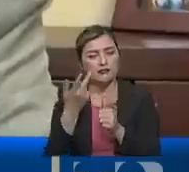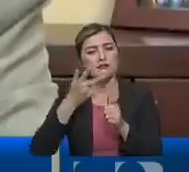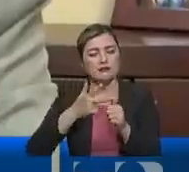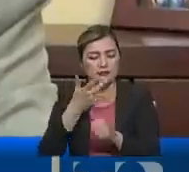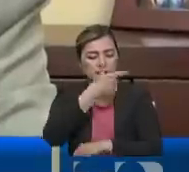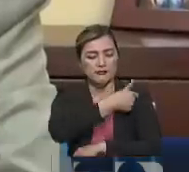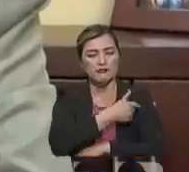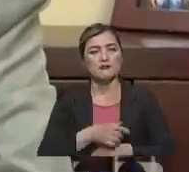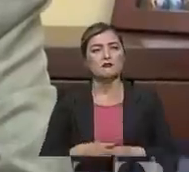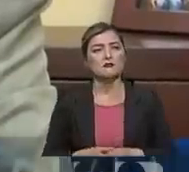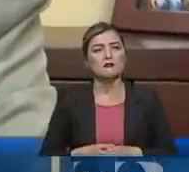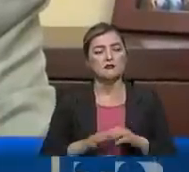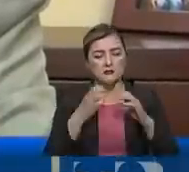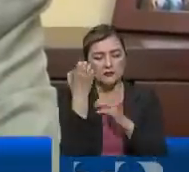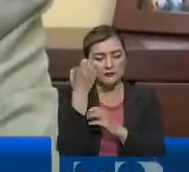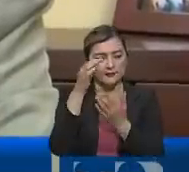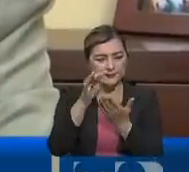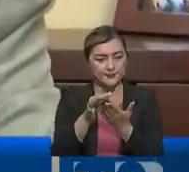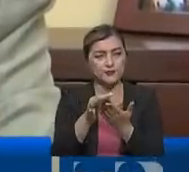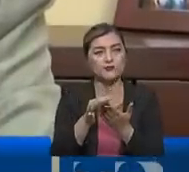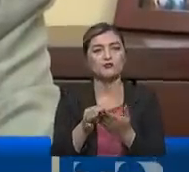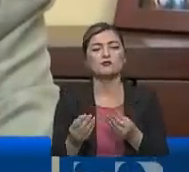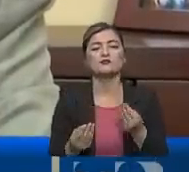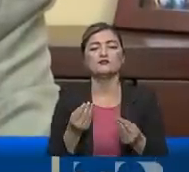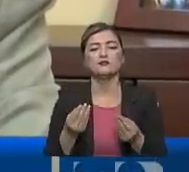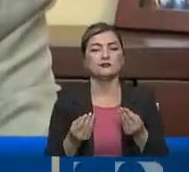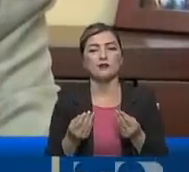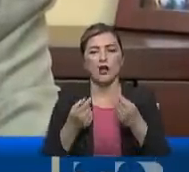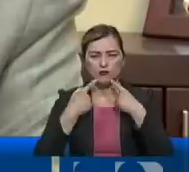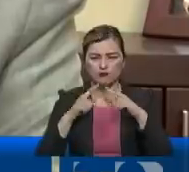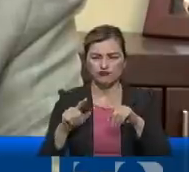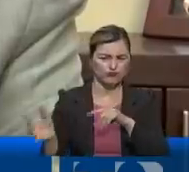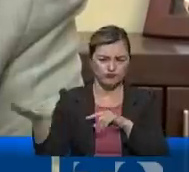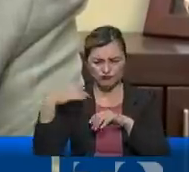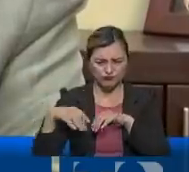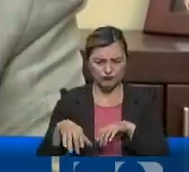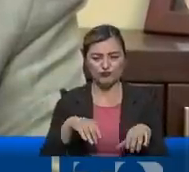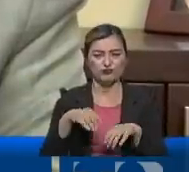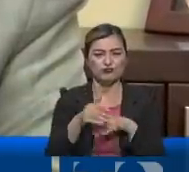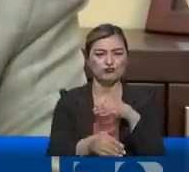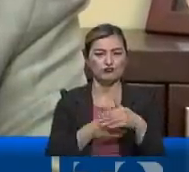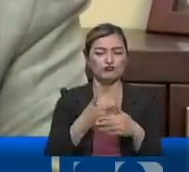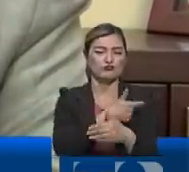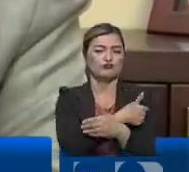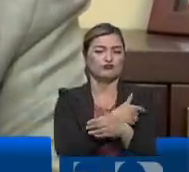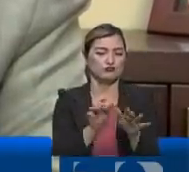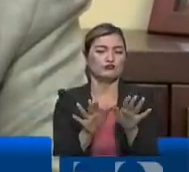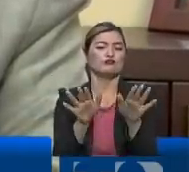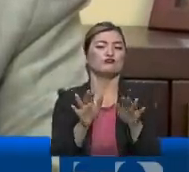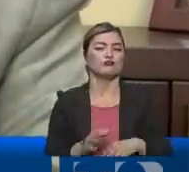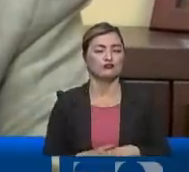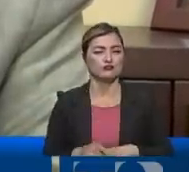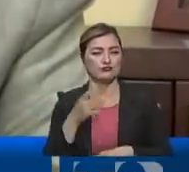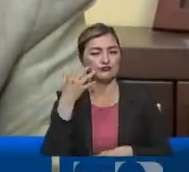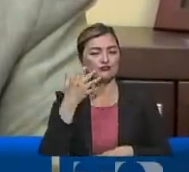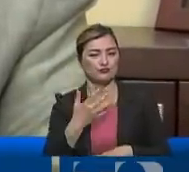interior del COE cantonal se tomaron acciones, entre esas, iniciar un proceso de vacunación masiva. A la presente fecha, en esta campaña, en esta